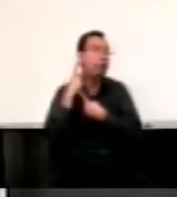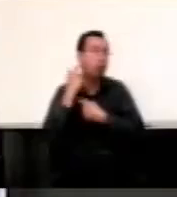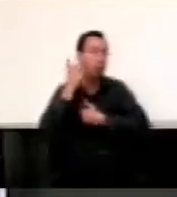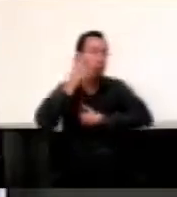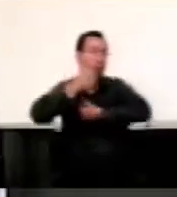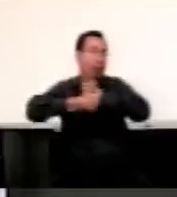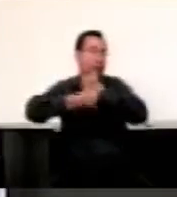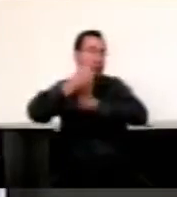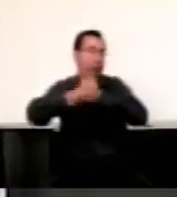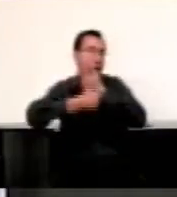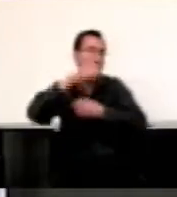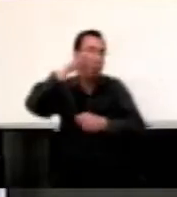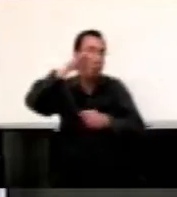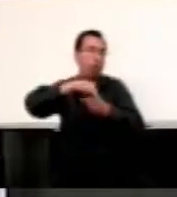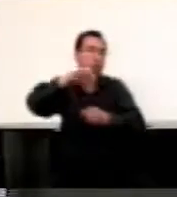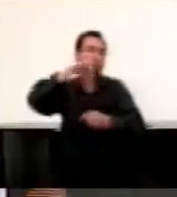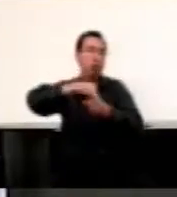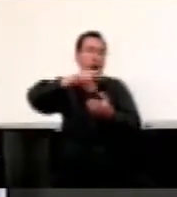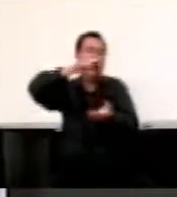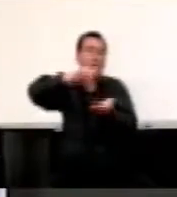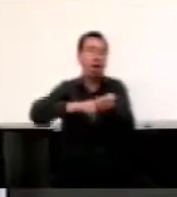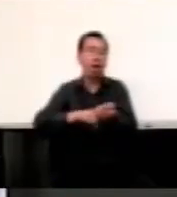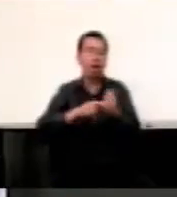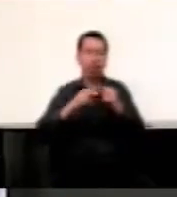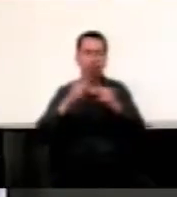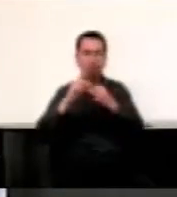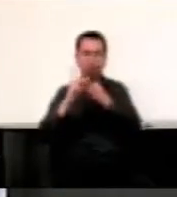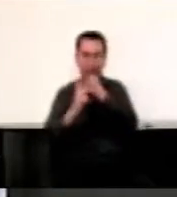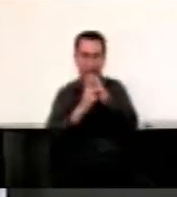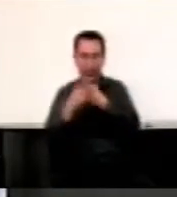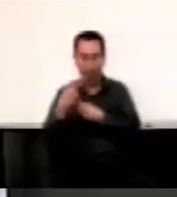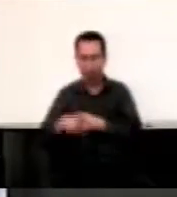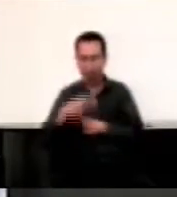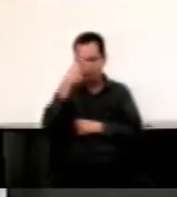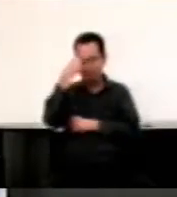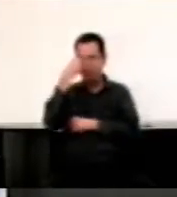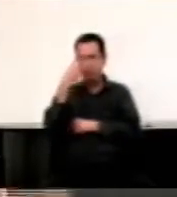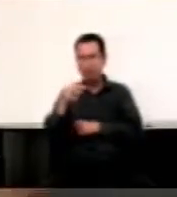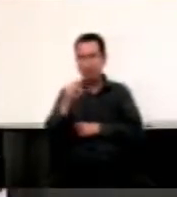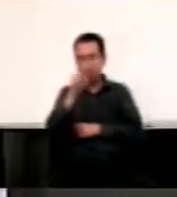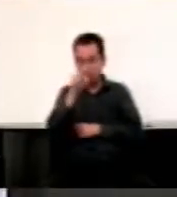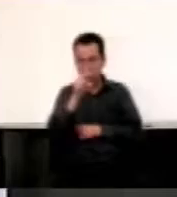político-democrática en nuestro país. O sea, no es nada más,